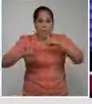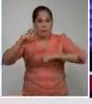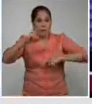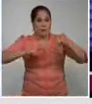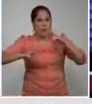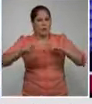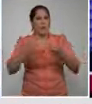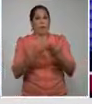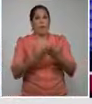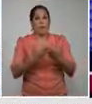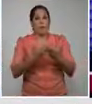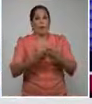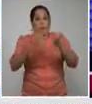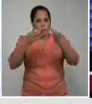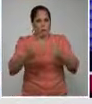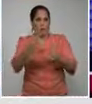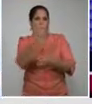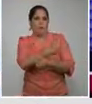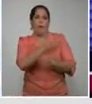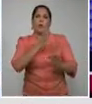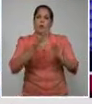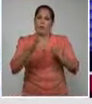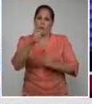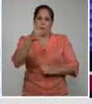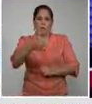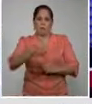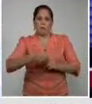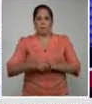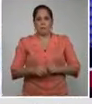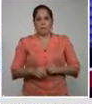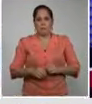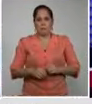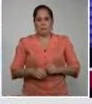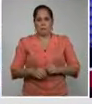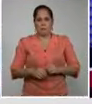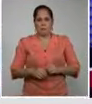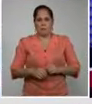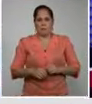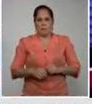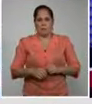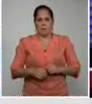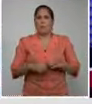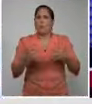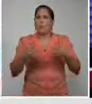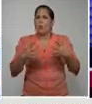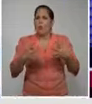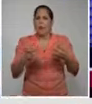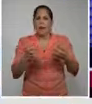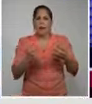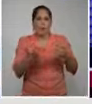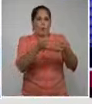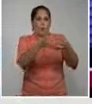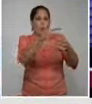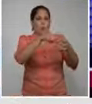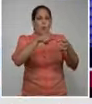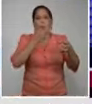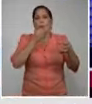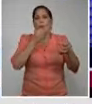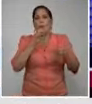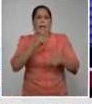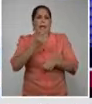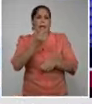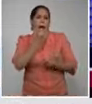demostramos que realmente la vacuna funciona en términos de eficacia. ¿Cuáles son los eventos adversos que se